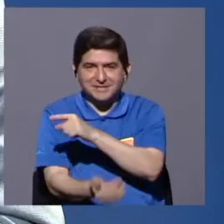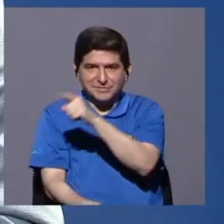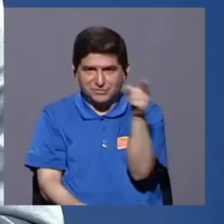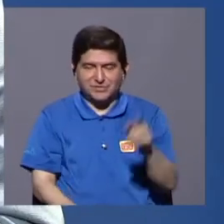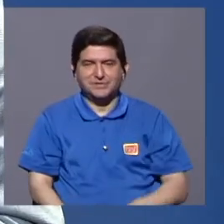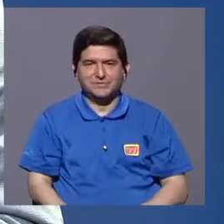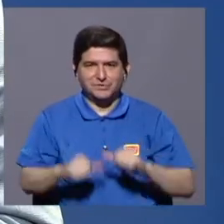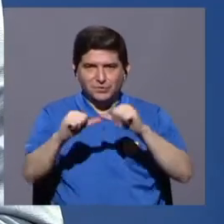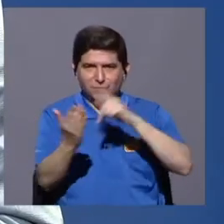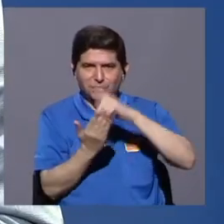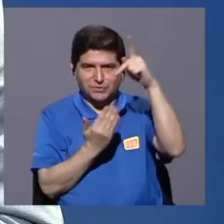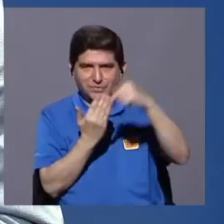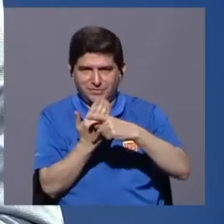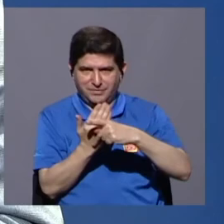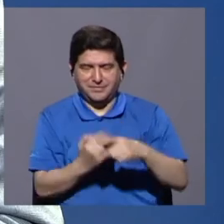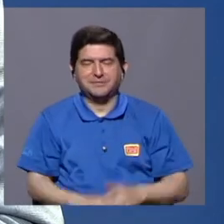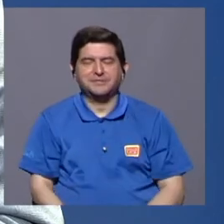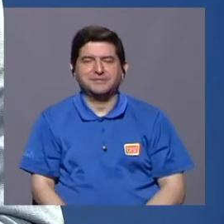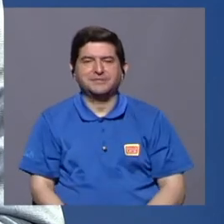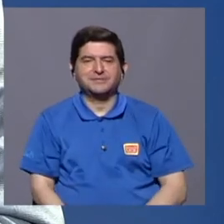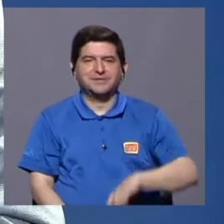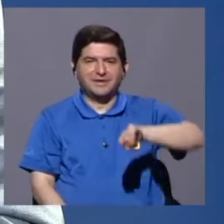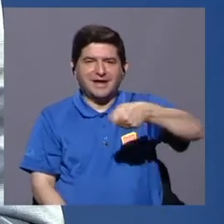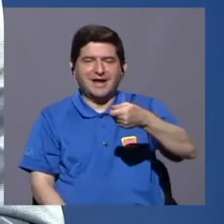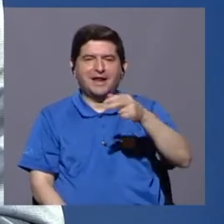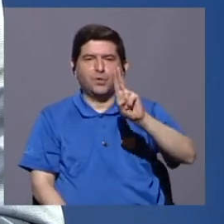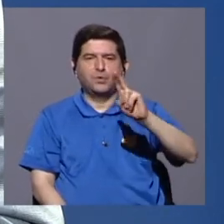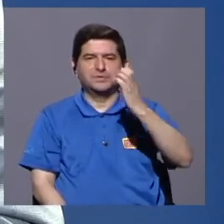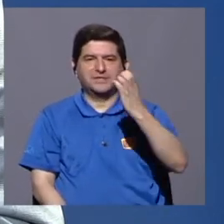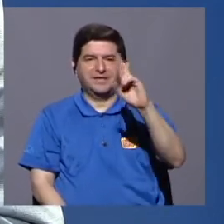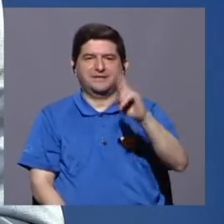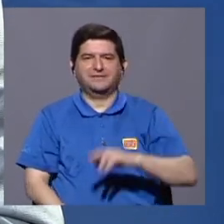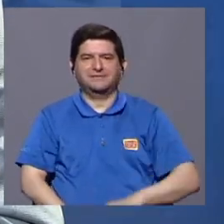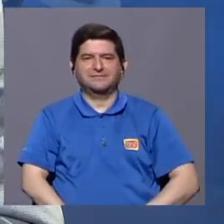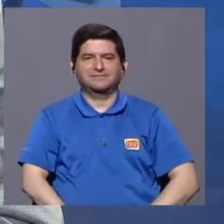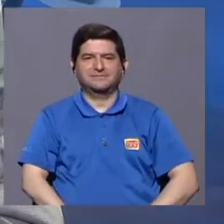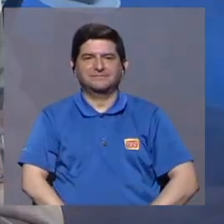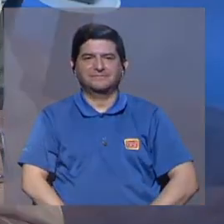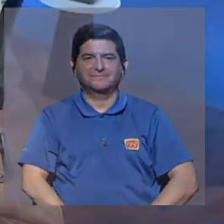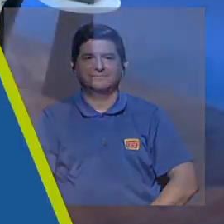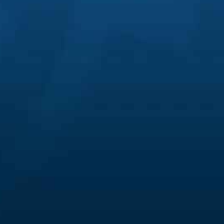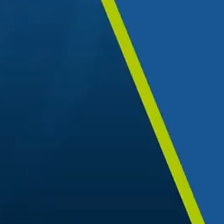a todas y todos ustedes. Continúen, por favor, con la programación de Canal UCR.